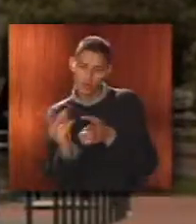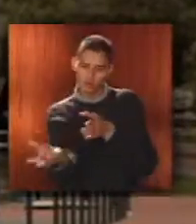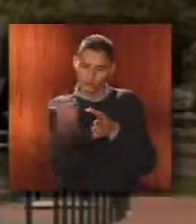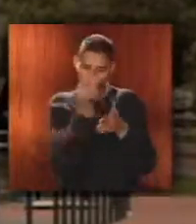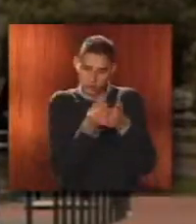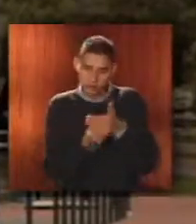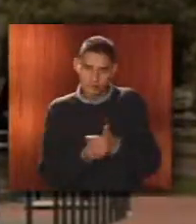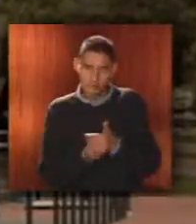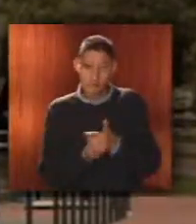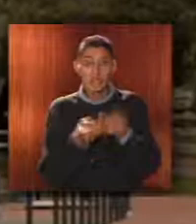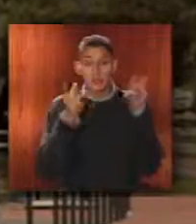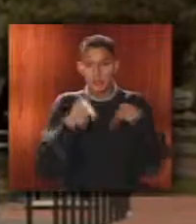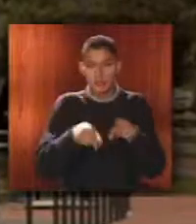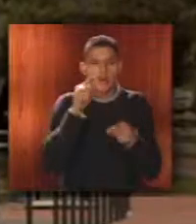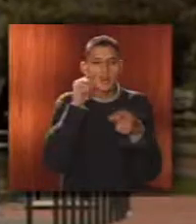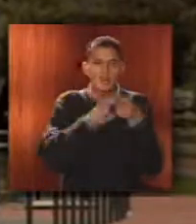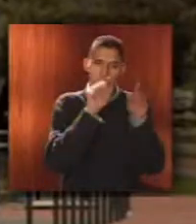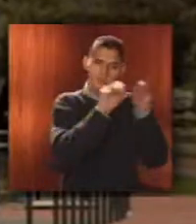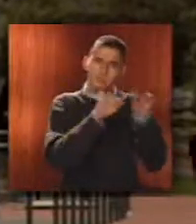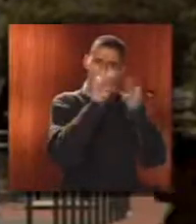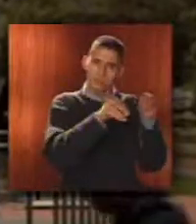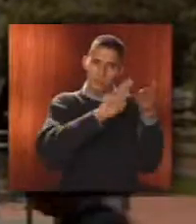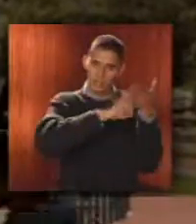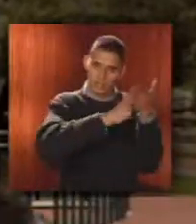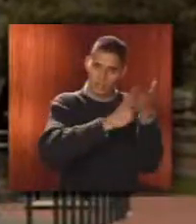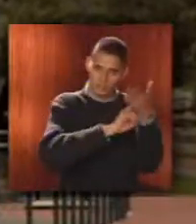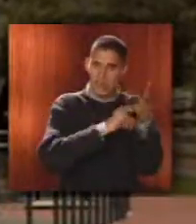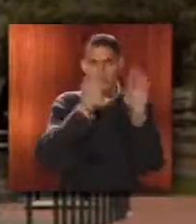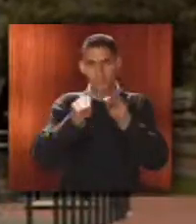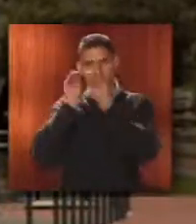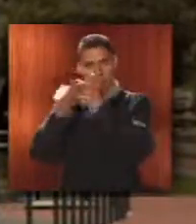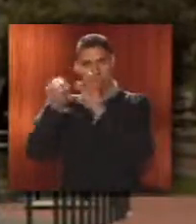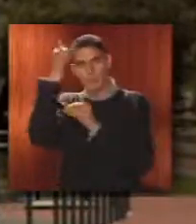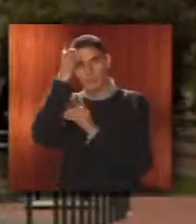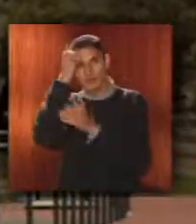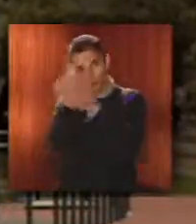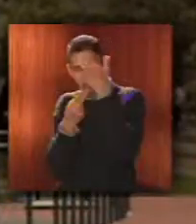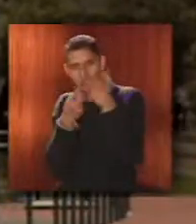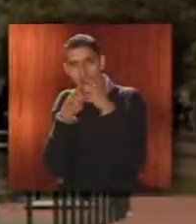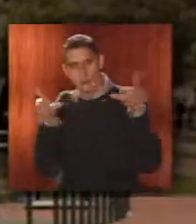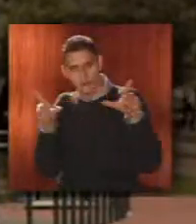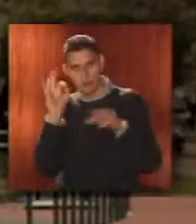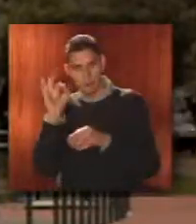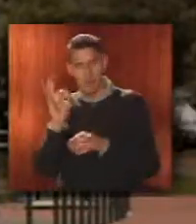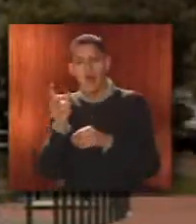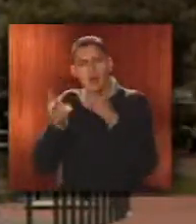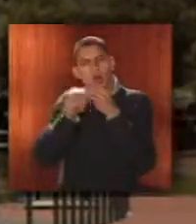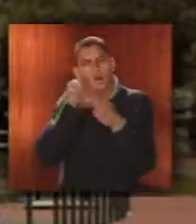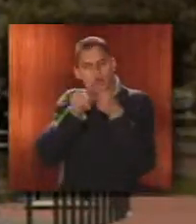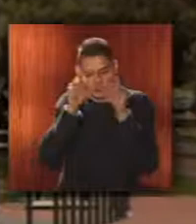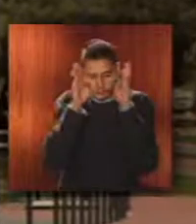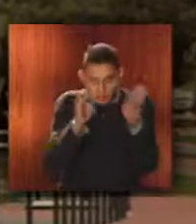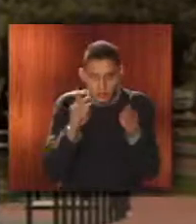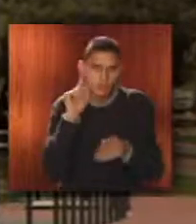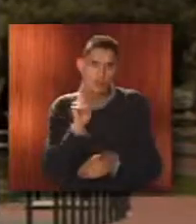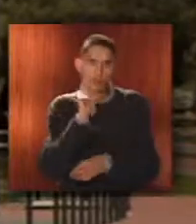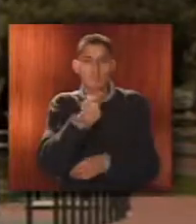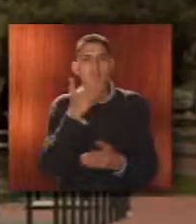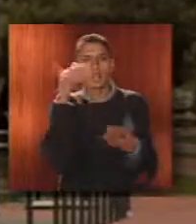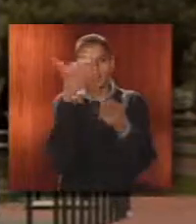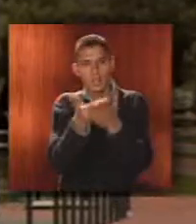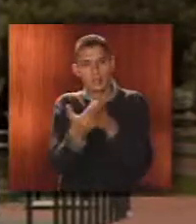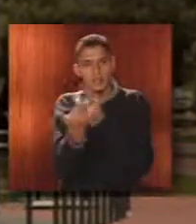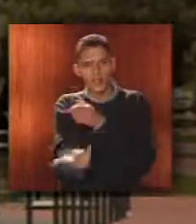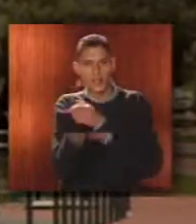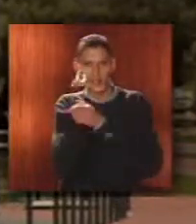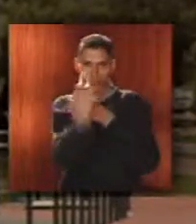que busca la inclusión de estas personas con limitación también de la formación de intérpretes y docentes bilingües que a la vez puedan atender a la